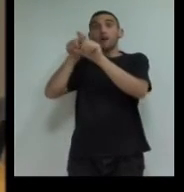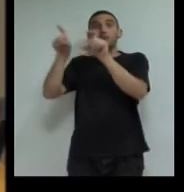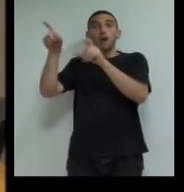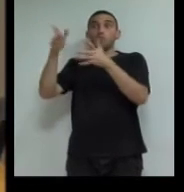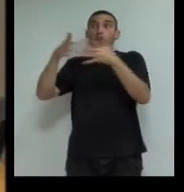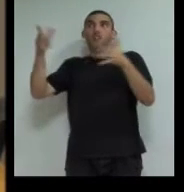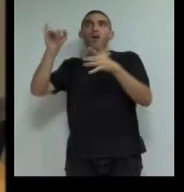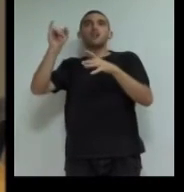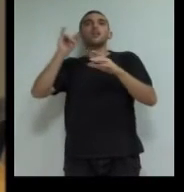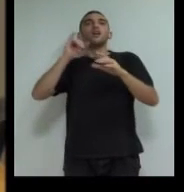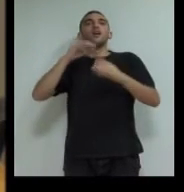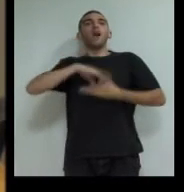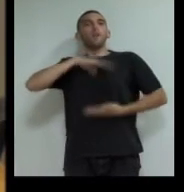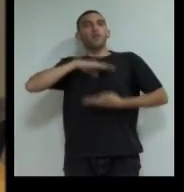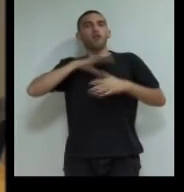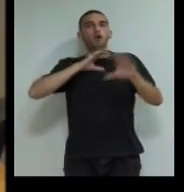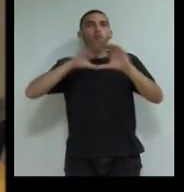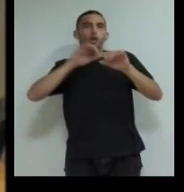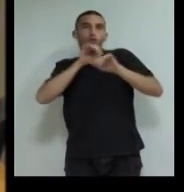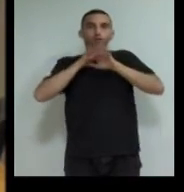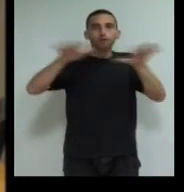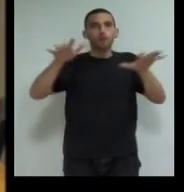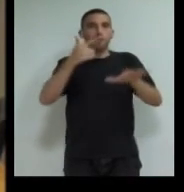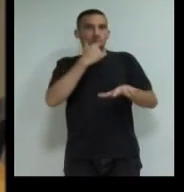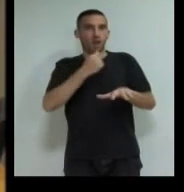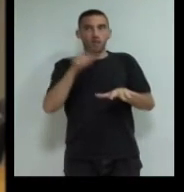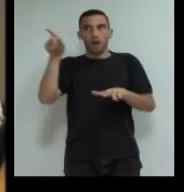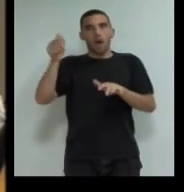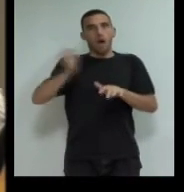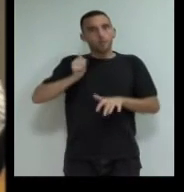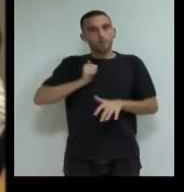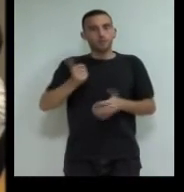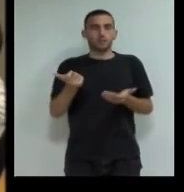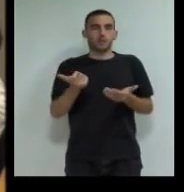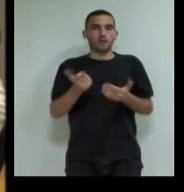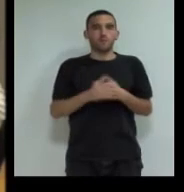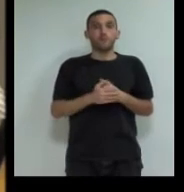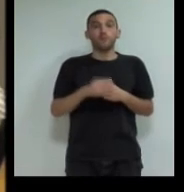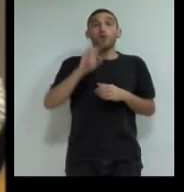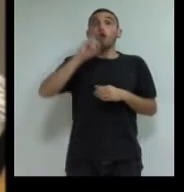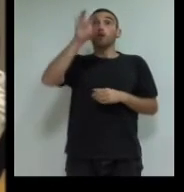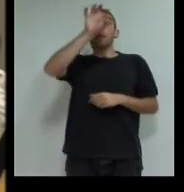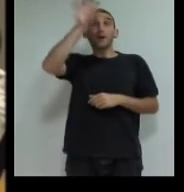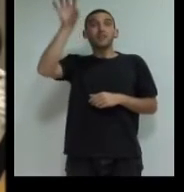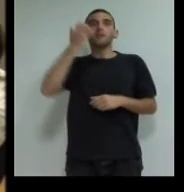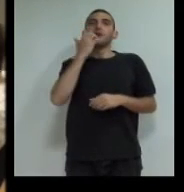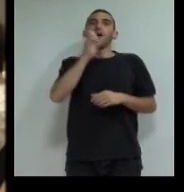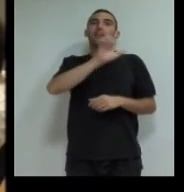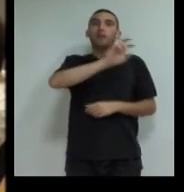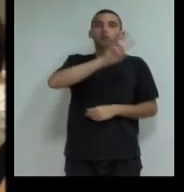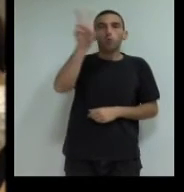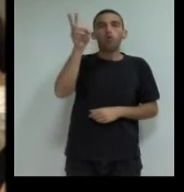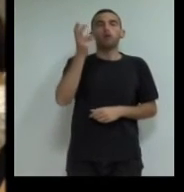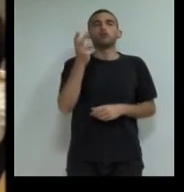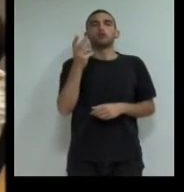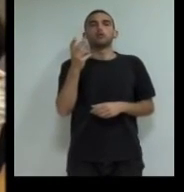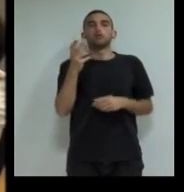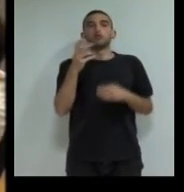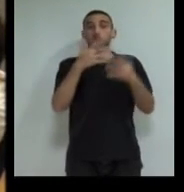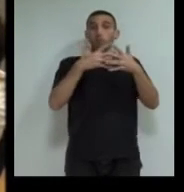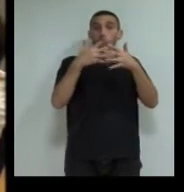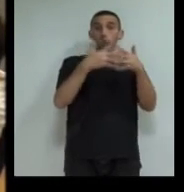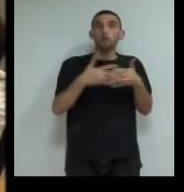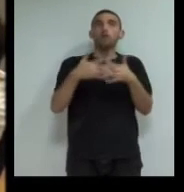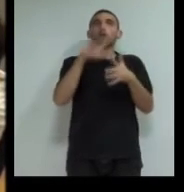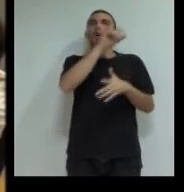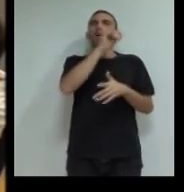de comunicación. Eso creo que nos falta aquí, cosa que en otros países, Estados Unidos, etcétera, llevan mucho